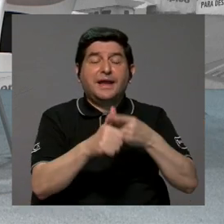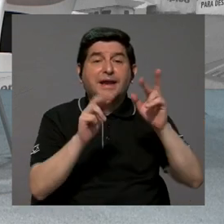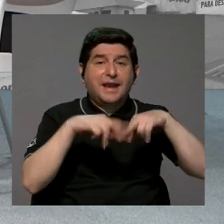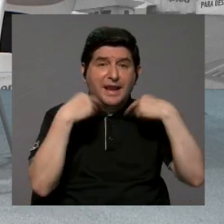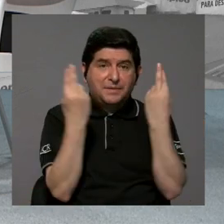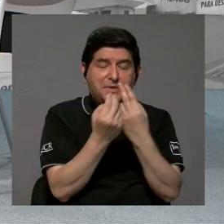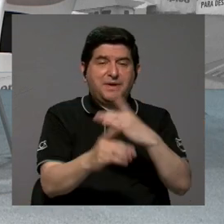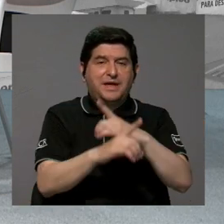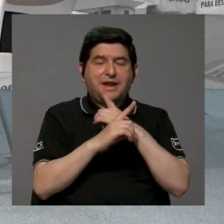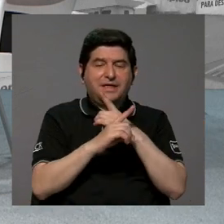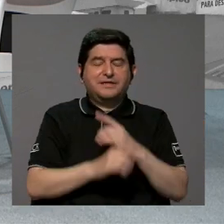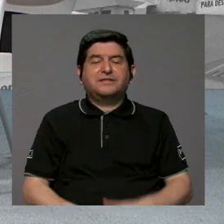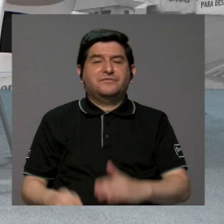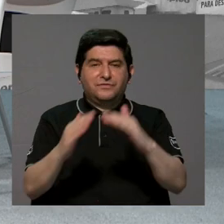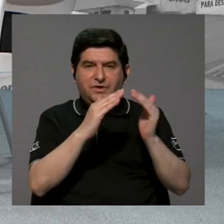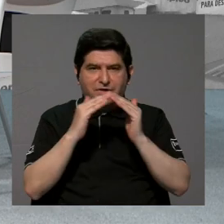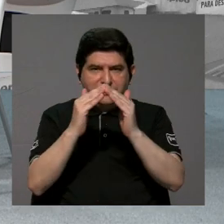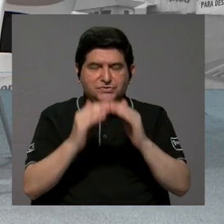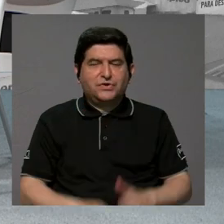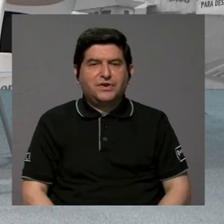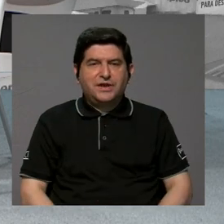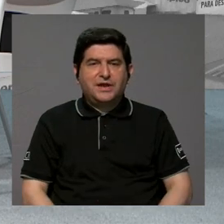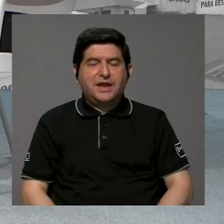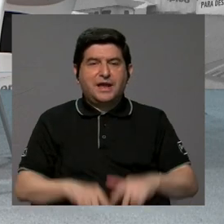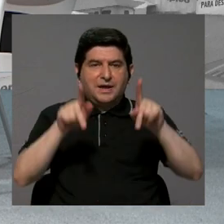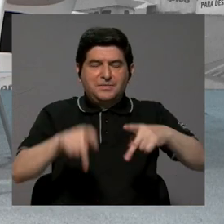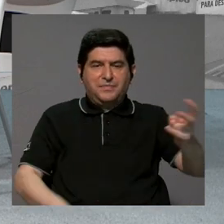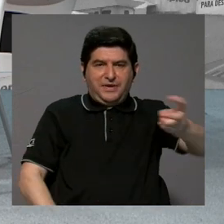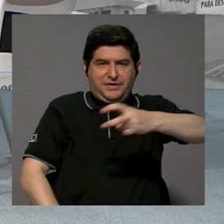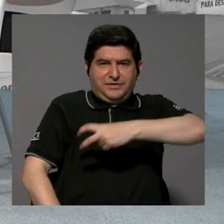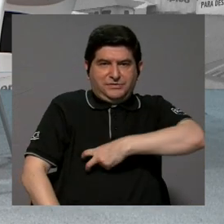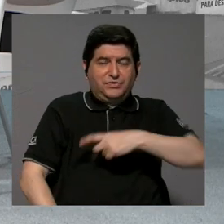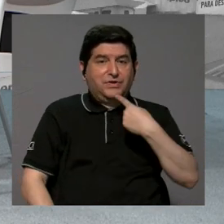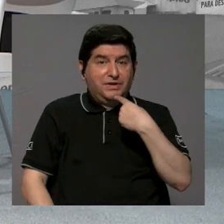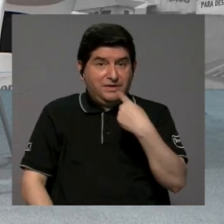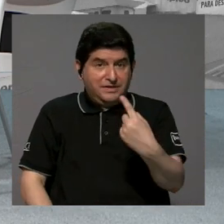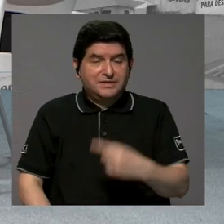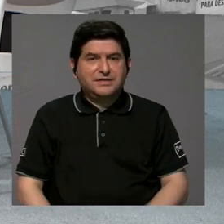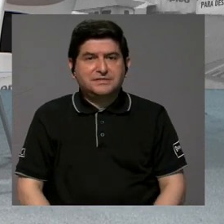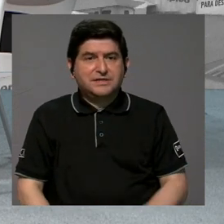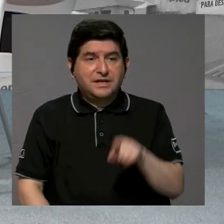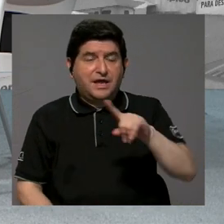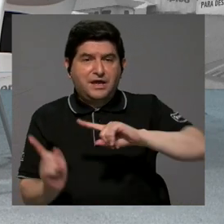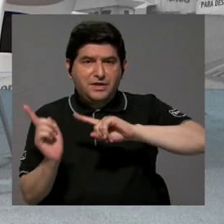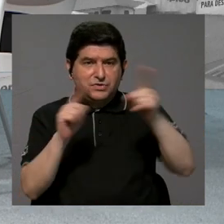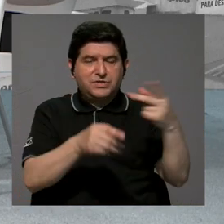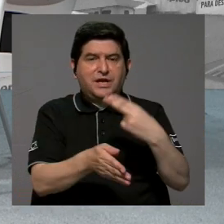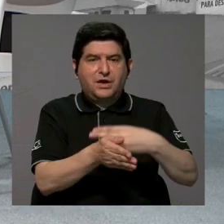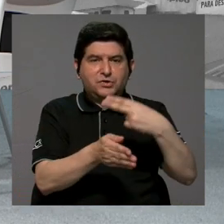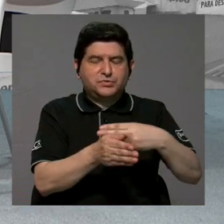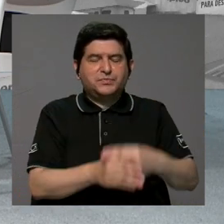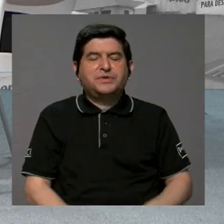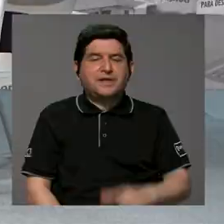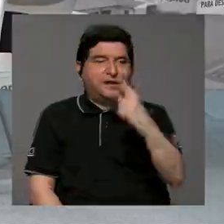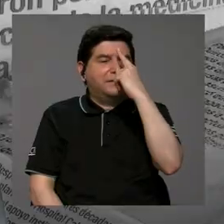en la primera reunión de la Defensoría todavía los trasplantados habían dicho que los trasplantados se trasladarían al Hospital Calderón Guardia,